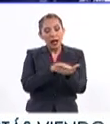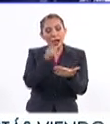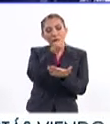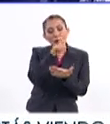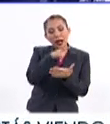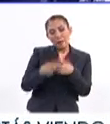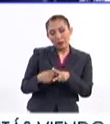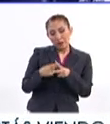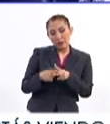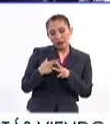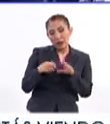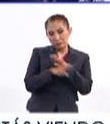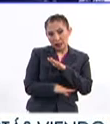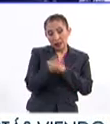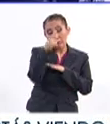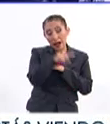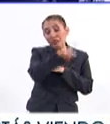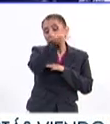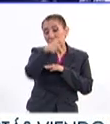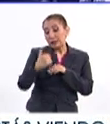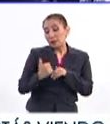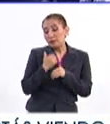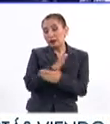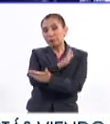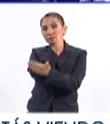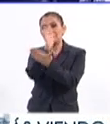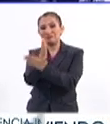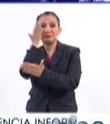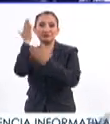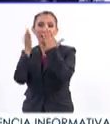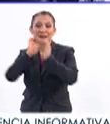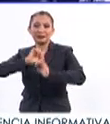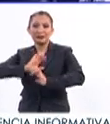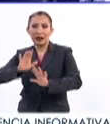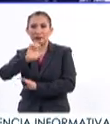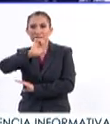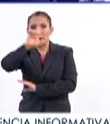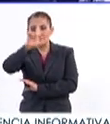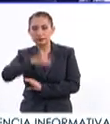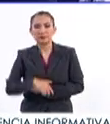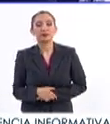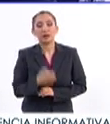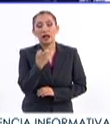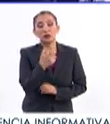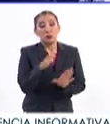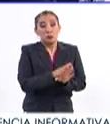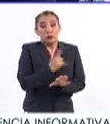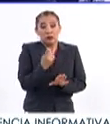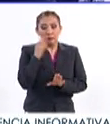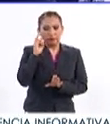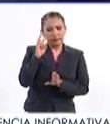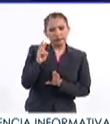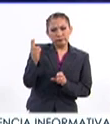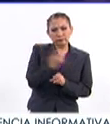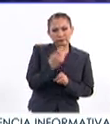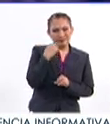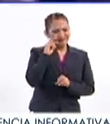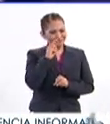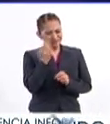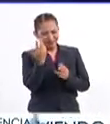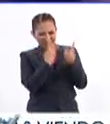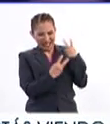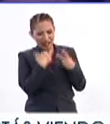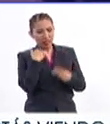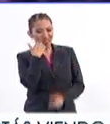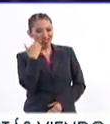lenguaje y matemáticas para que pudieran aprovechar mejor la preparación profesional. Esto surge de la necesidad de cubrir deficiencias